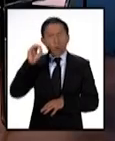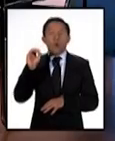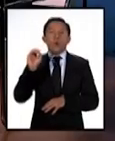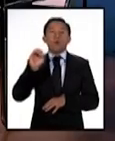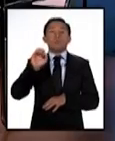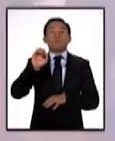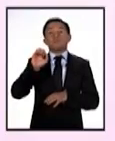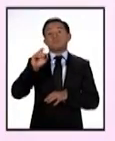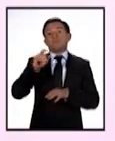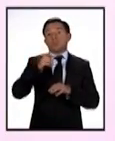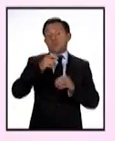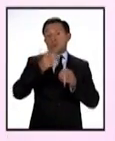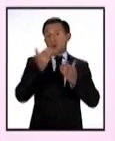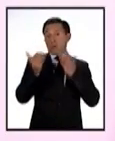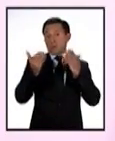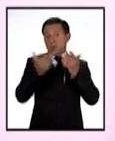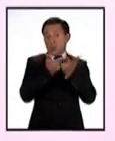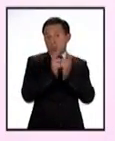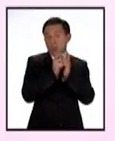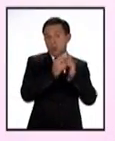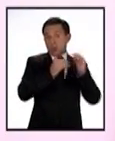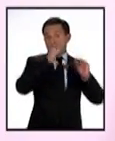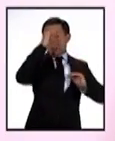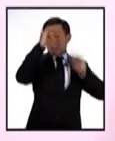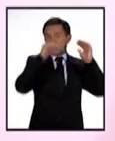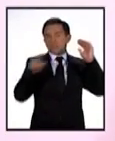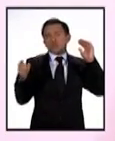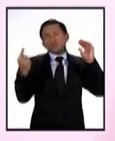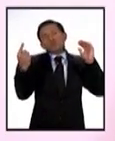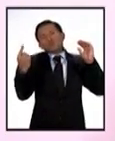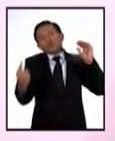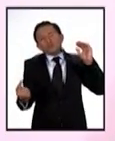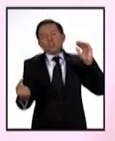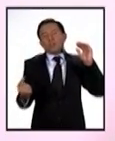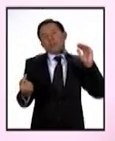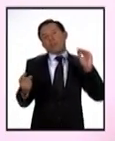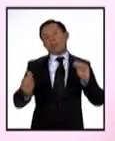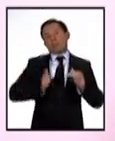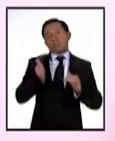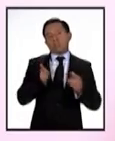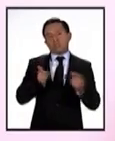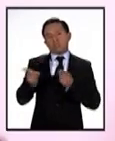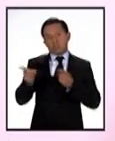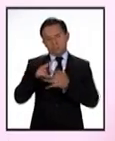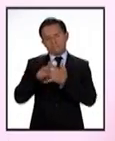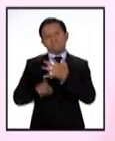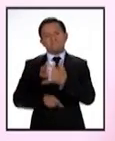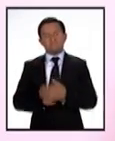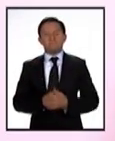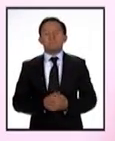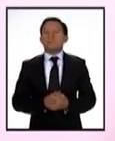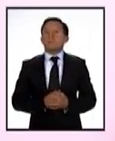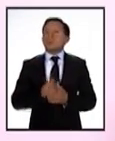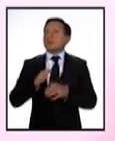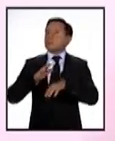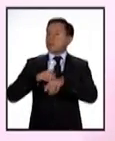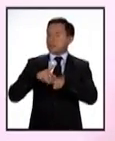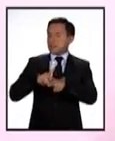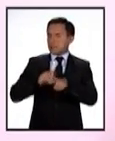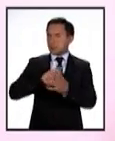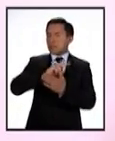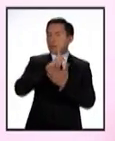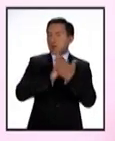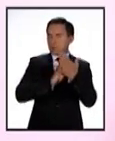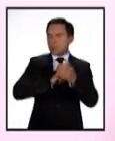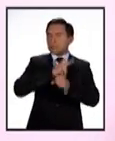al resto del grupo, etcétera. Vamos a seguir, si te parece, Juan Antonio, con la segunda parte de este reportaje, de esta investigación. Seguimos